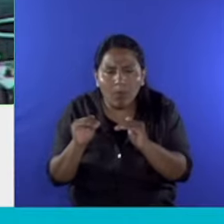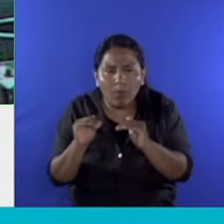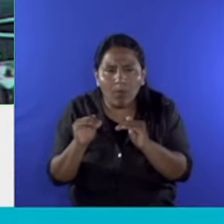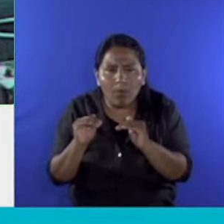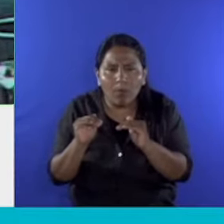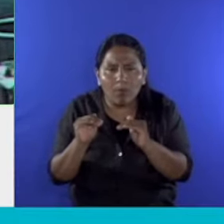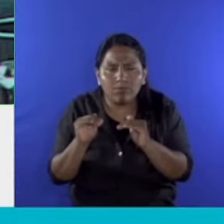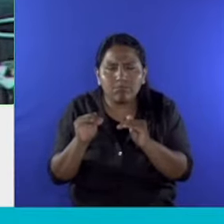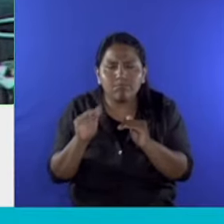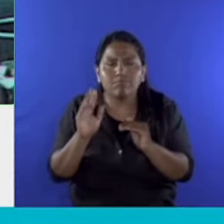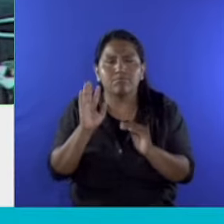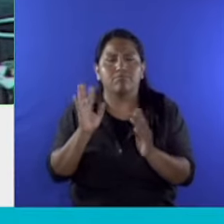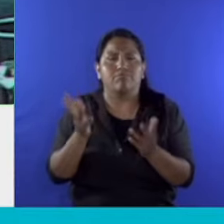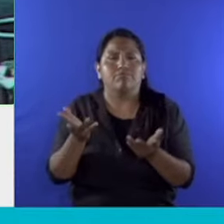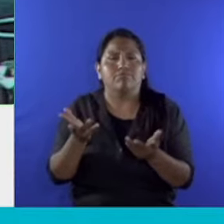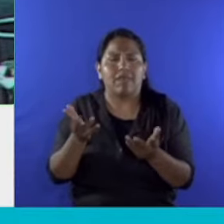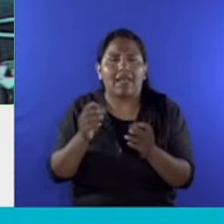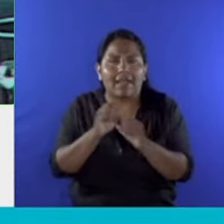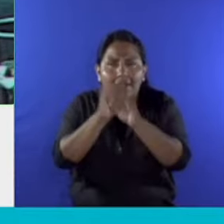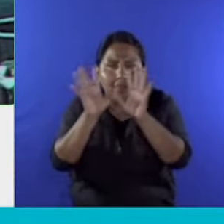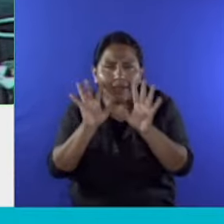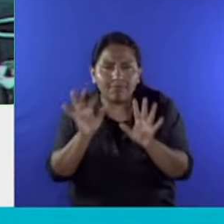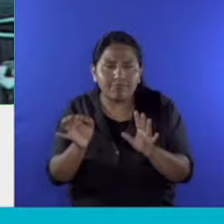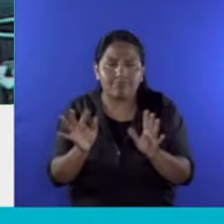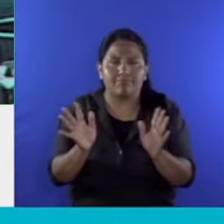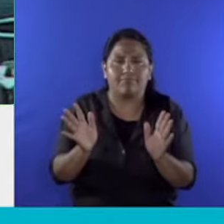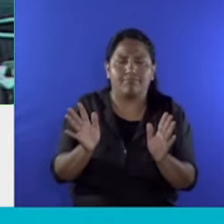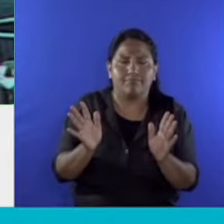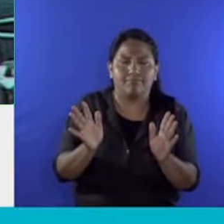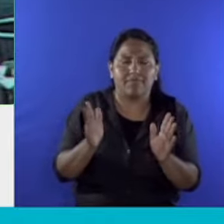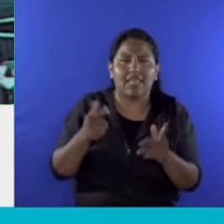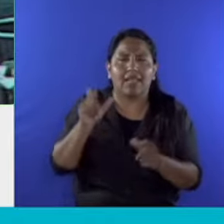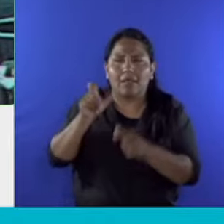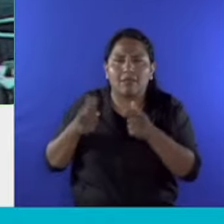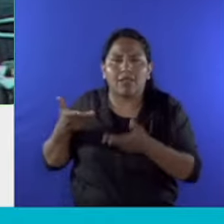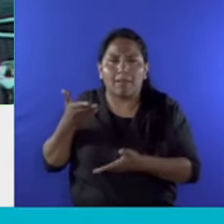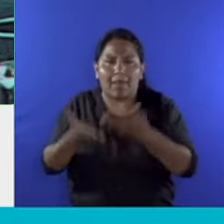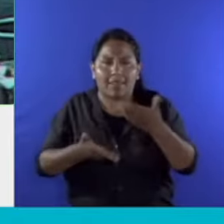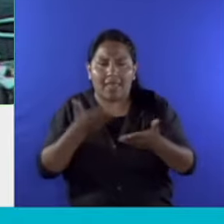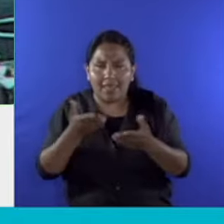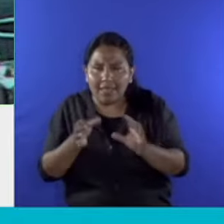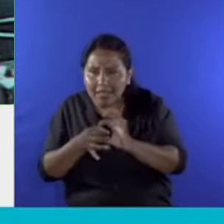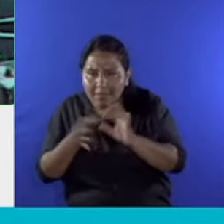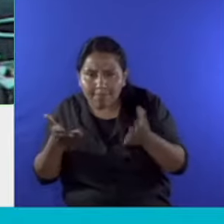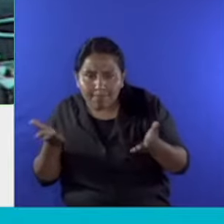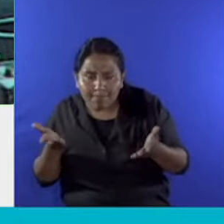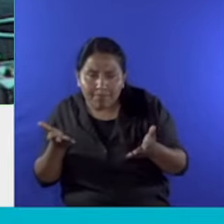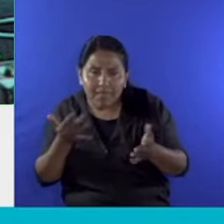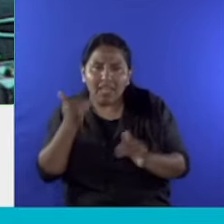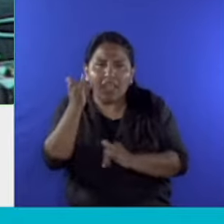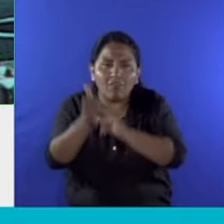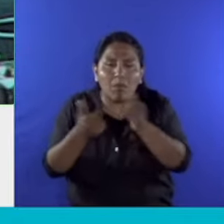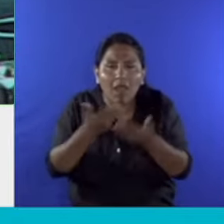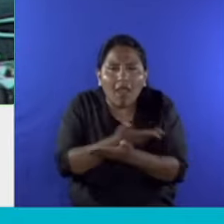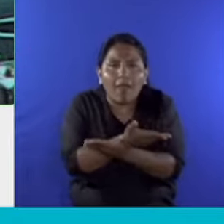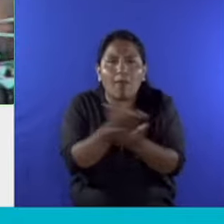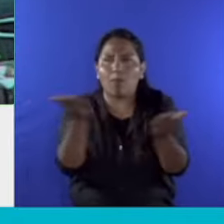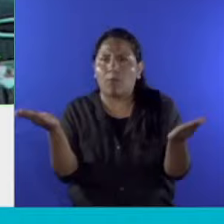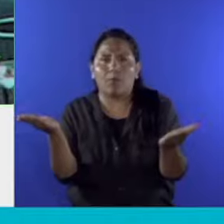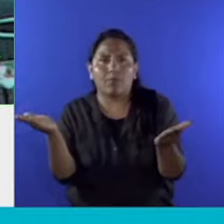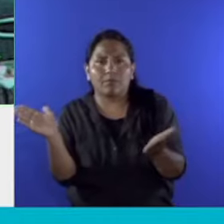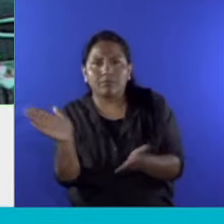¿Hay transparencia? ¿Hay libre concurrencia de los demandantes? ¿La información es abierta para